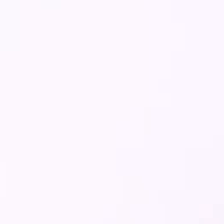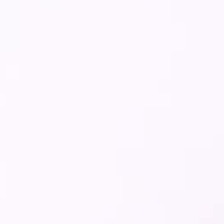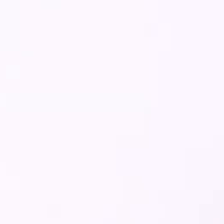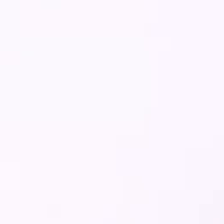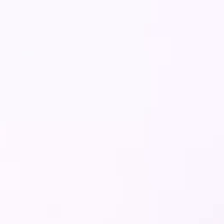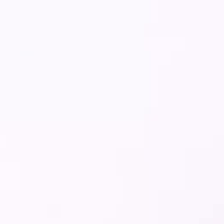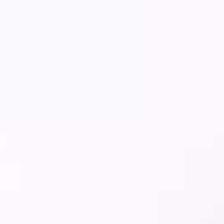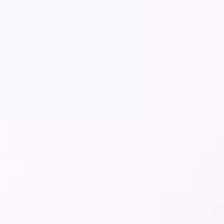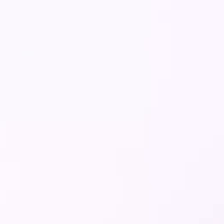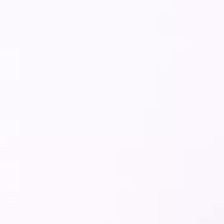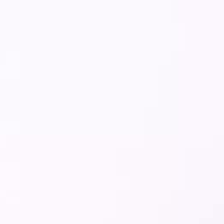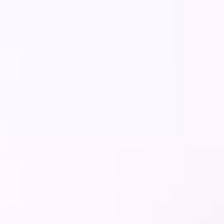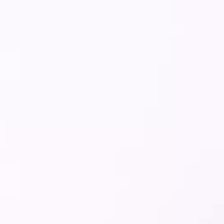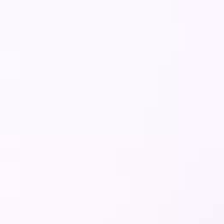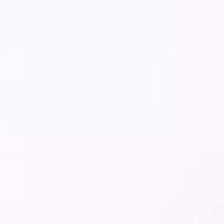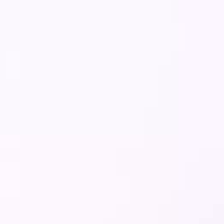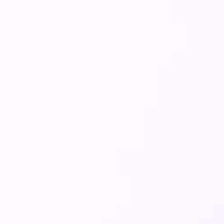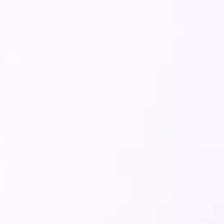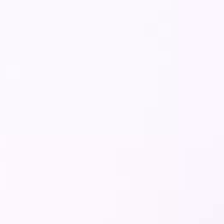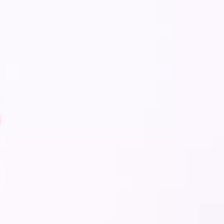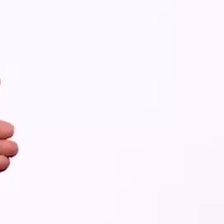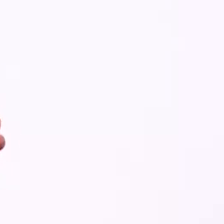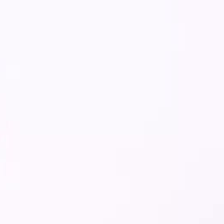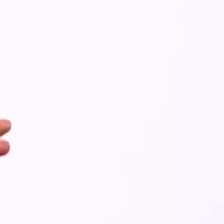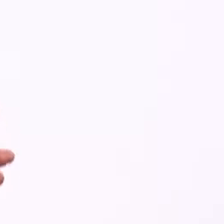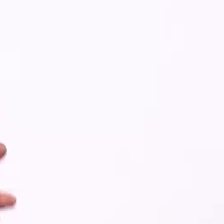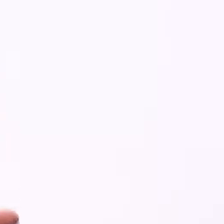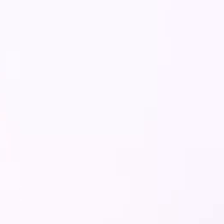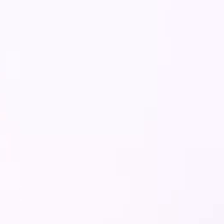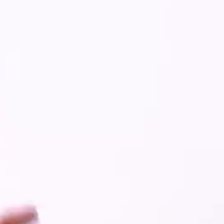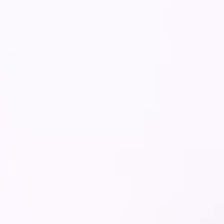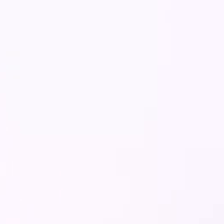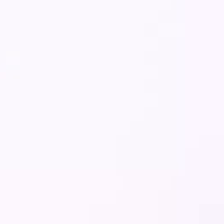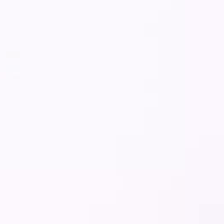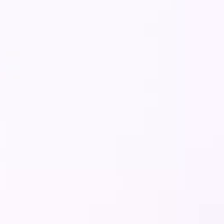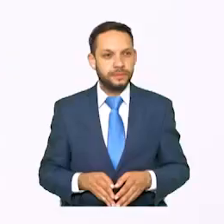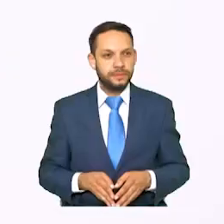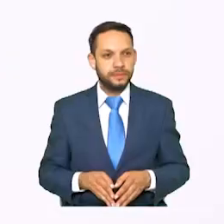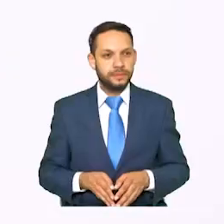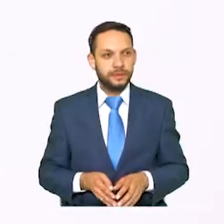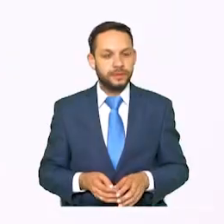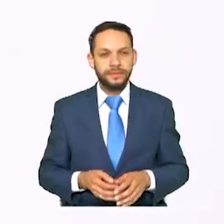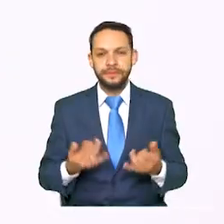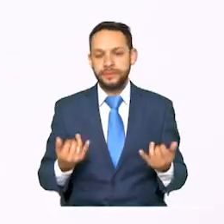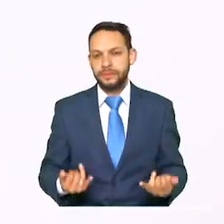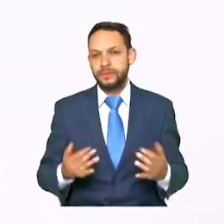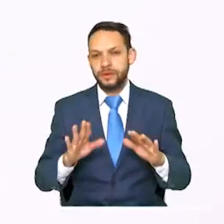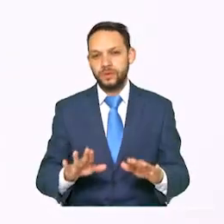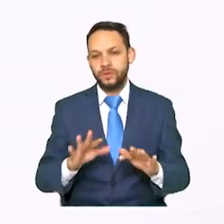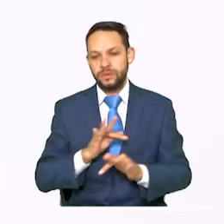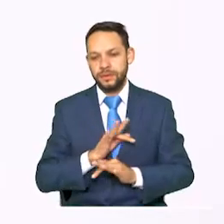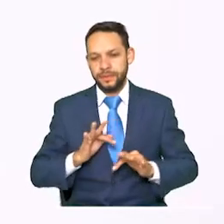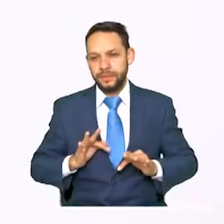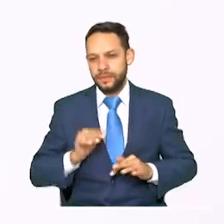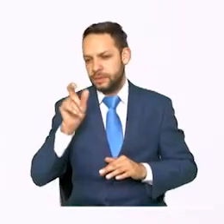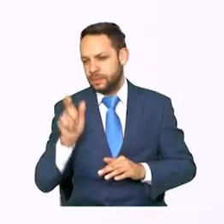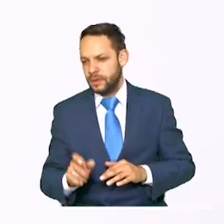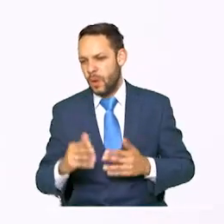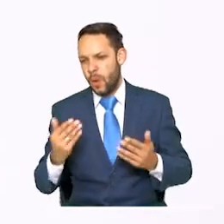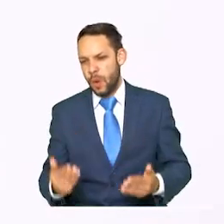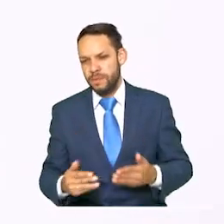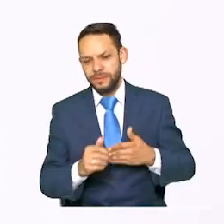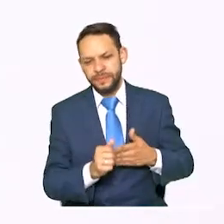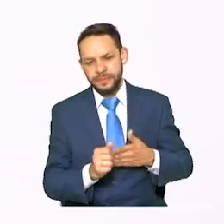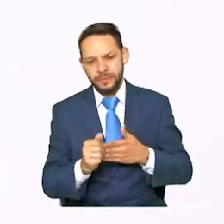los compañeros humanos abren las puertas para las terapias con productos derivados del